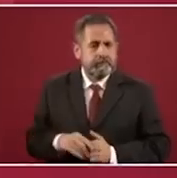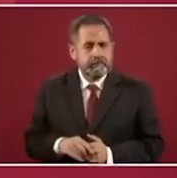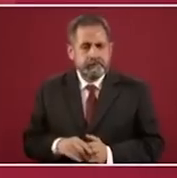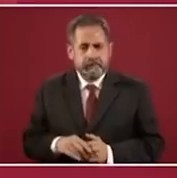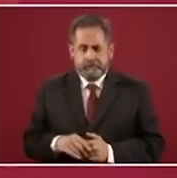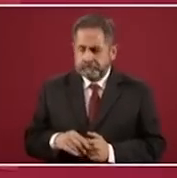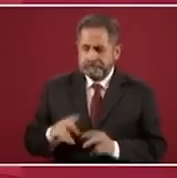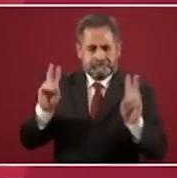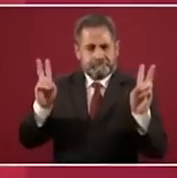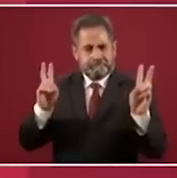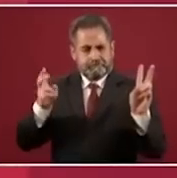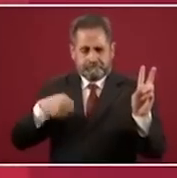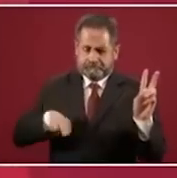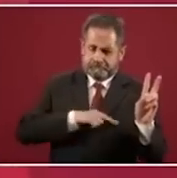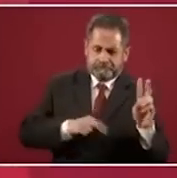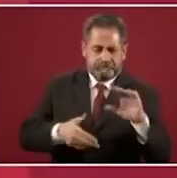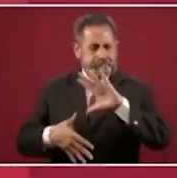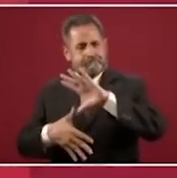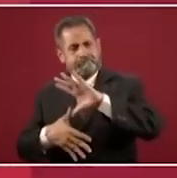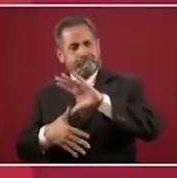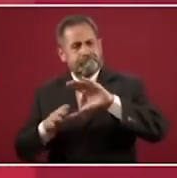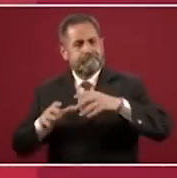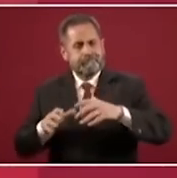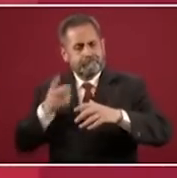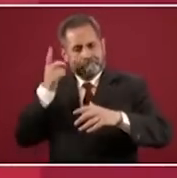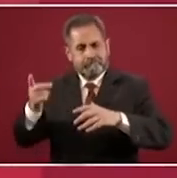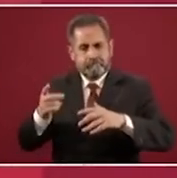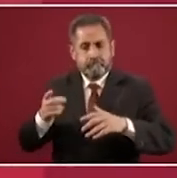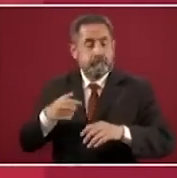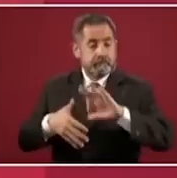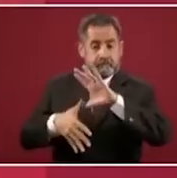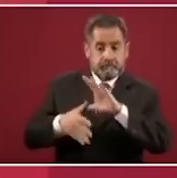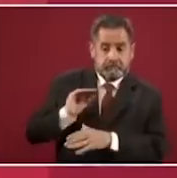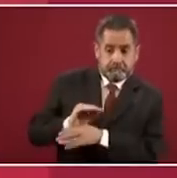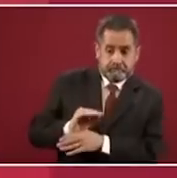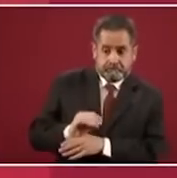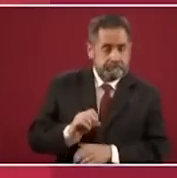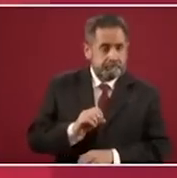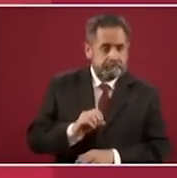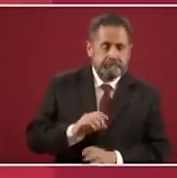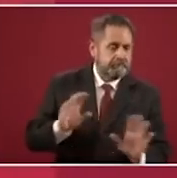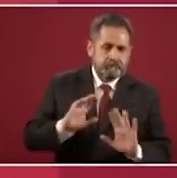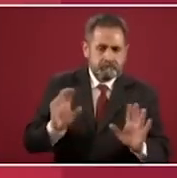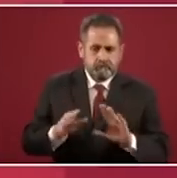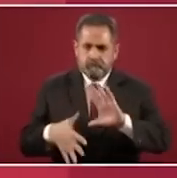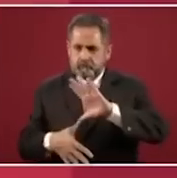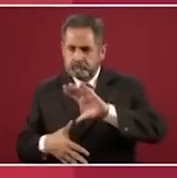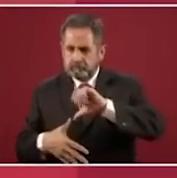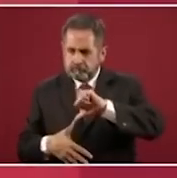nuestra América, nos importa mucho. Nosotros no vamos a dar la espalda a América Latina y al Caribe.